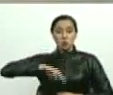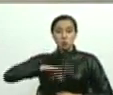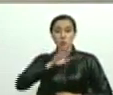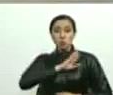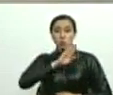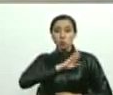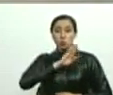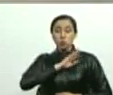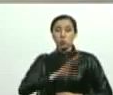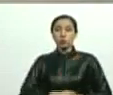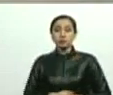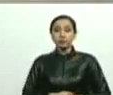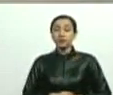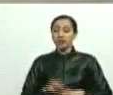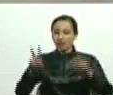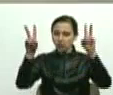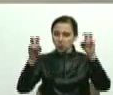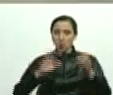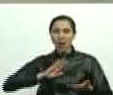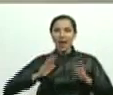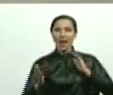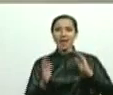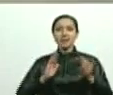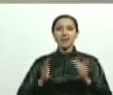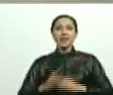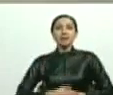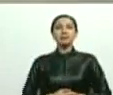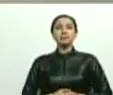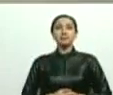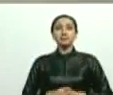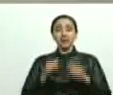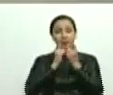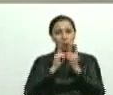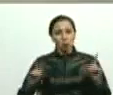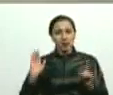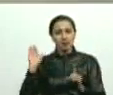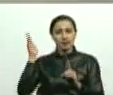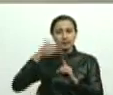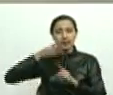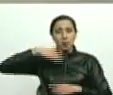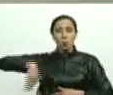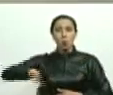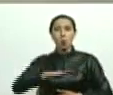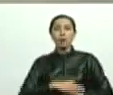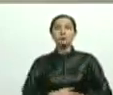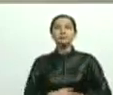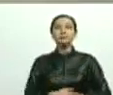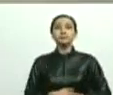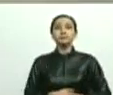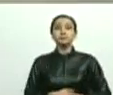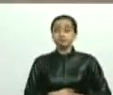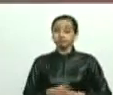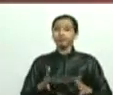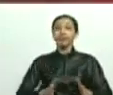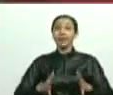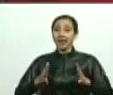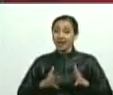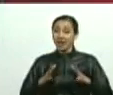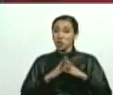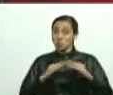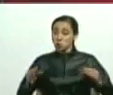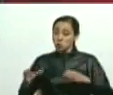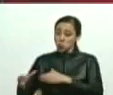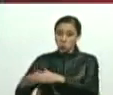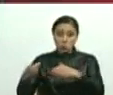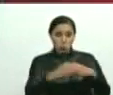la ética nueva, la democracia directa. Tiene que ganar las bases de